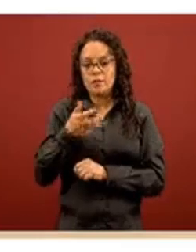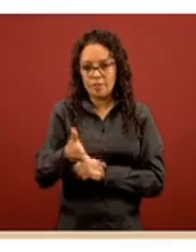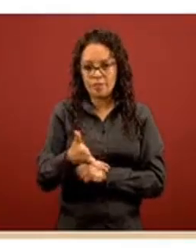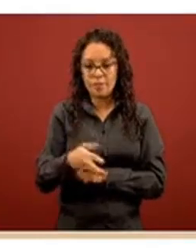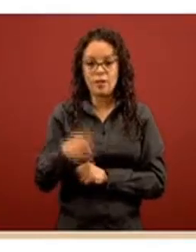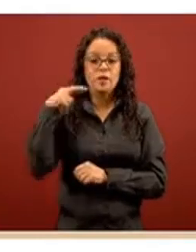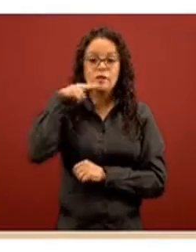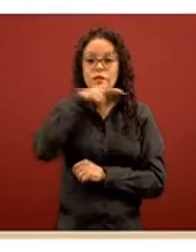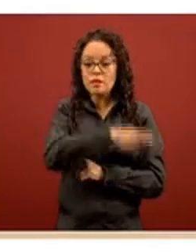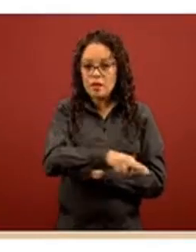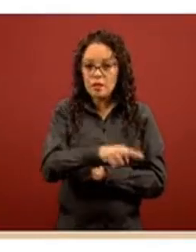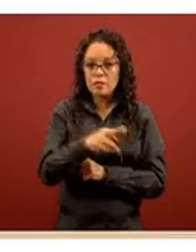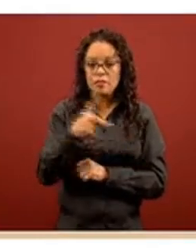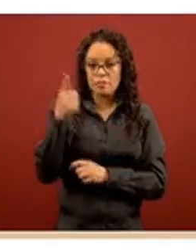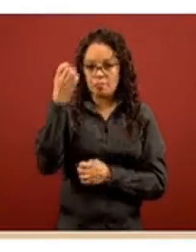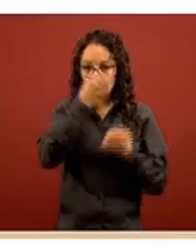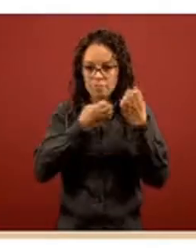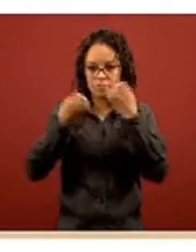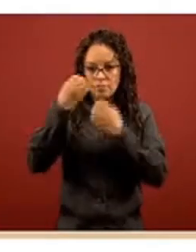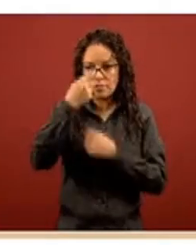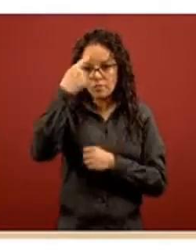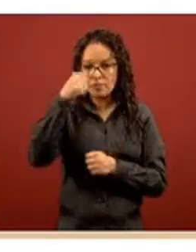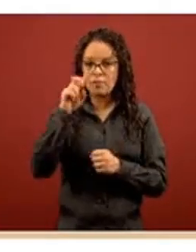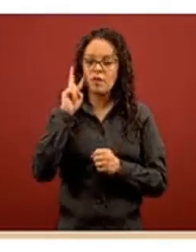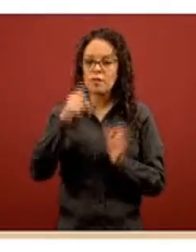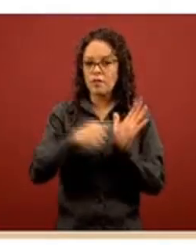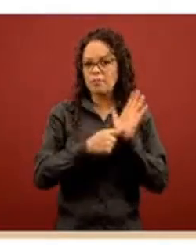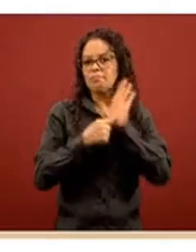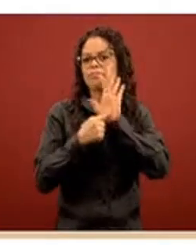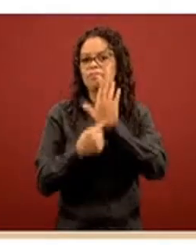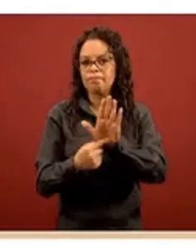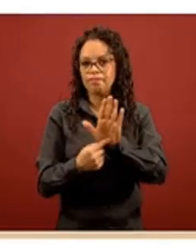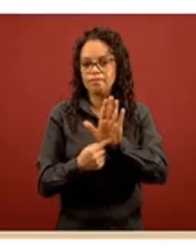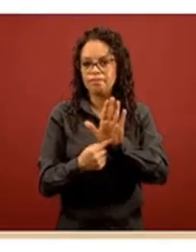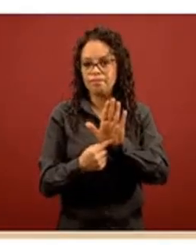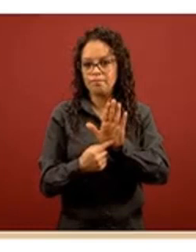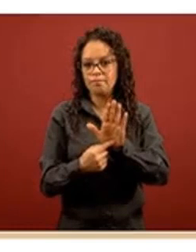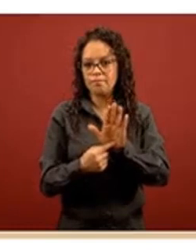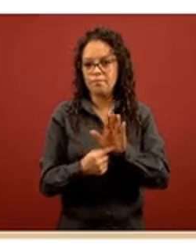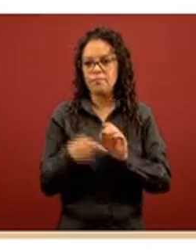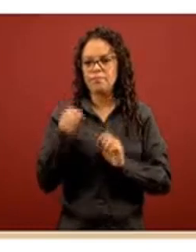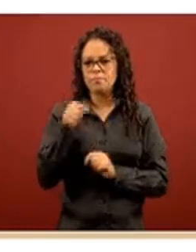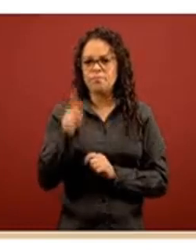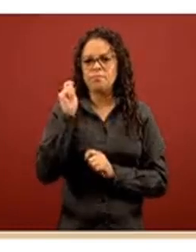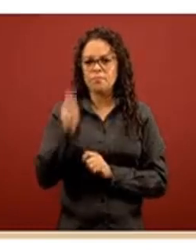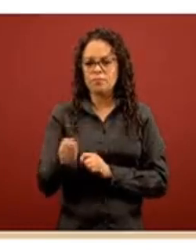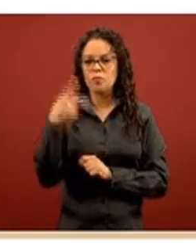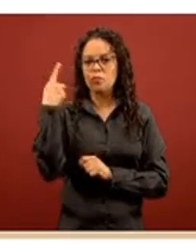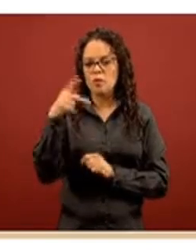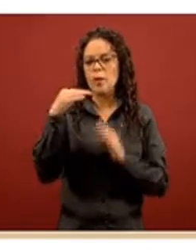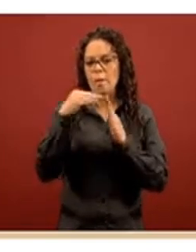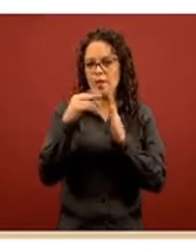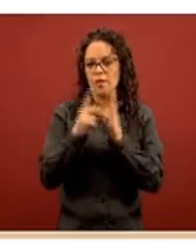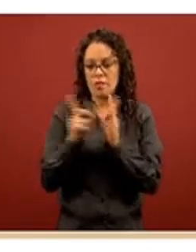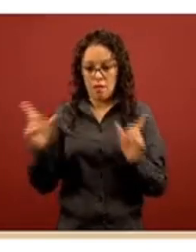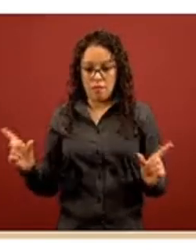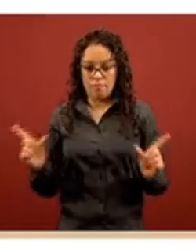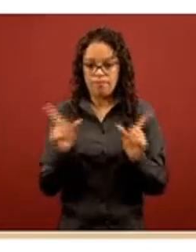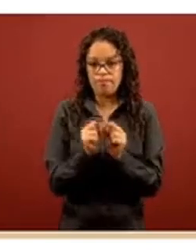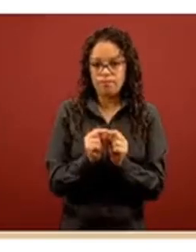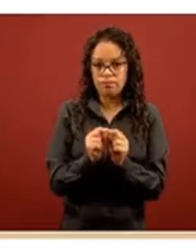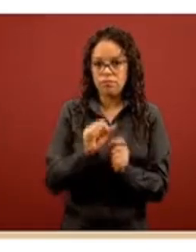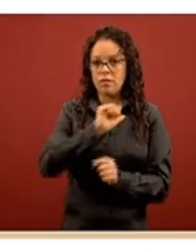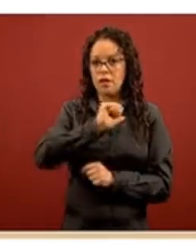la evidencia. Esto corresponde a una versión acortada de una metodología que en las